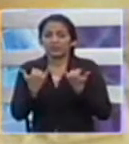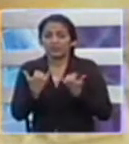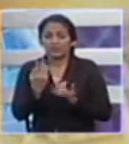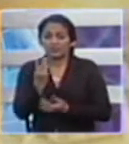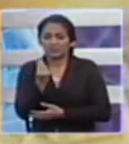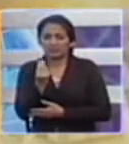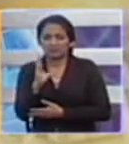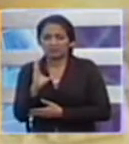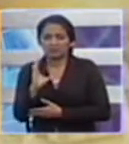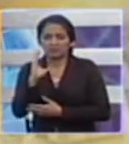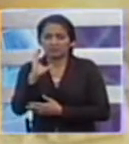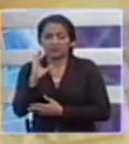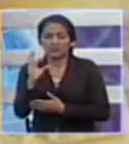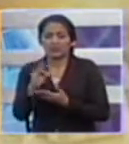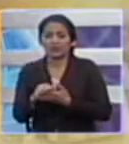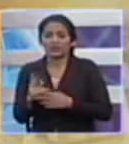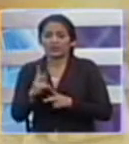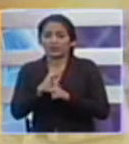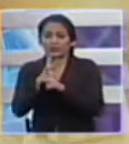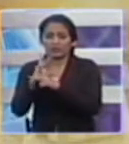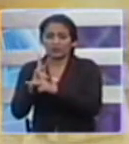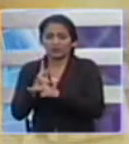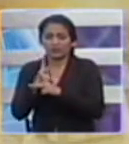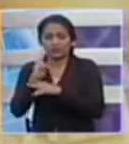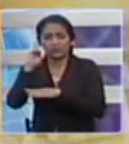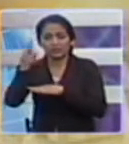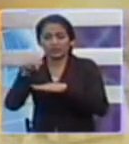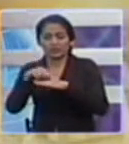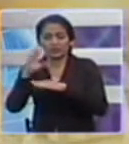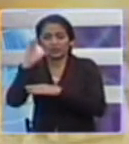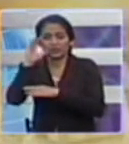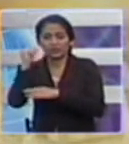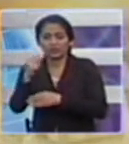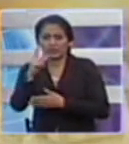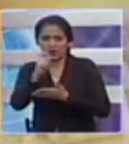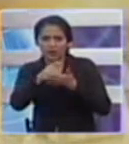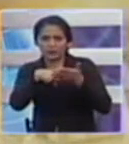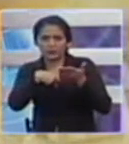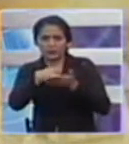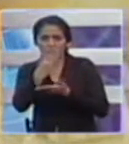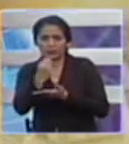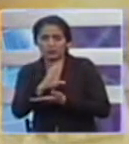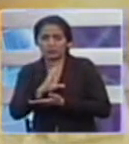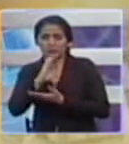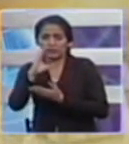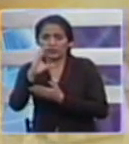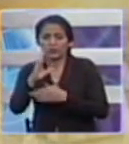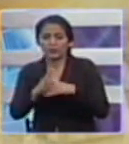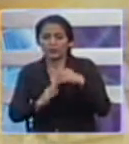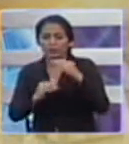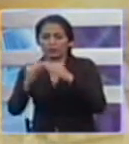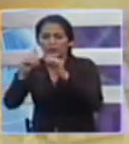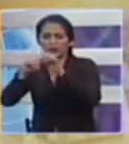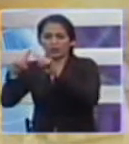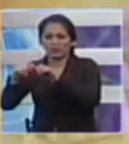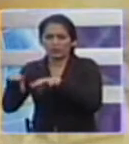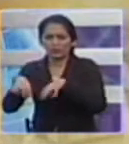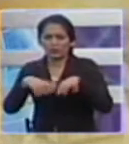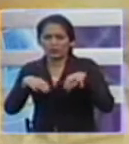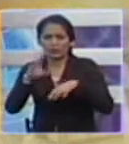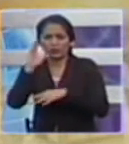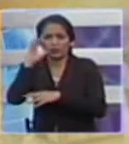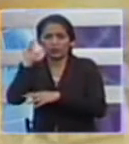próximo año. Sin embargo, en esta proyección no se contemplan 51 millones de dólares que se necesitan para concluir con las obras